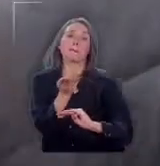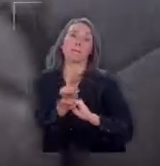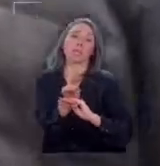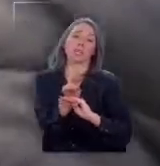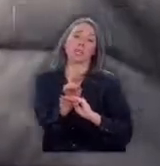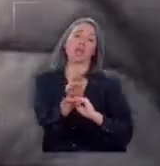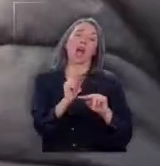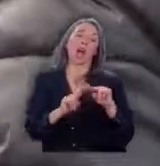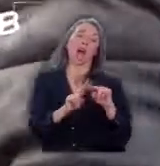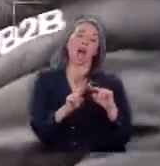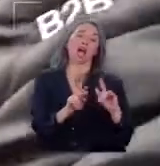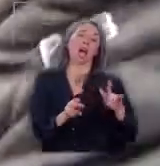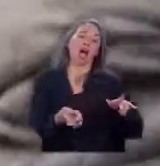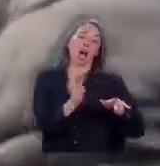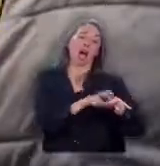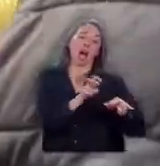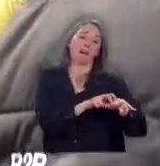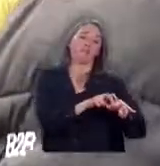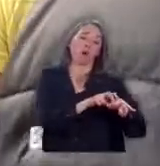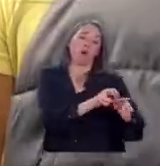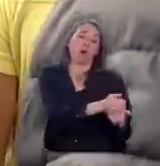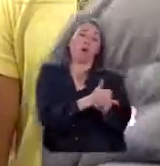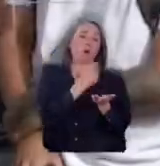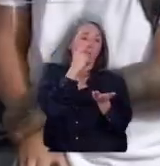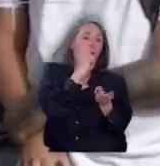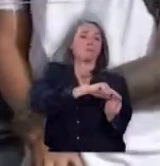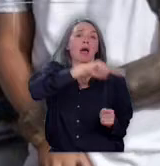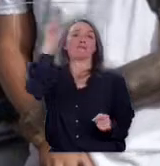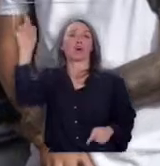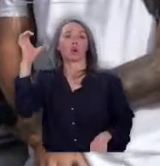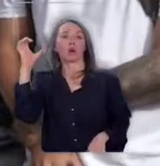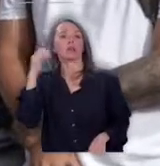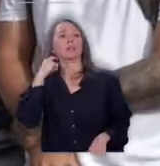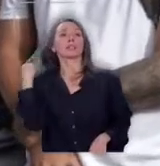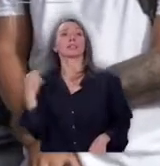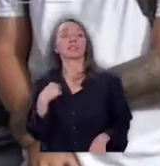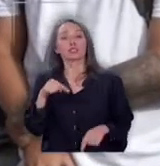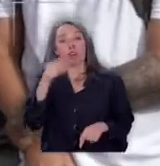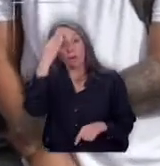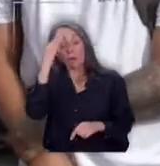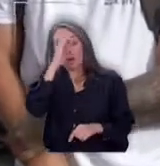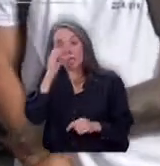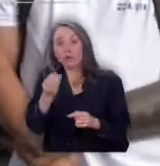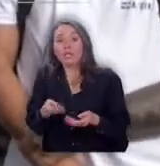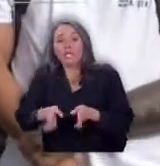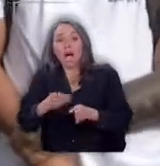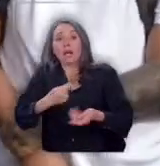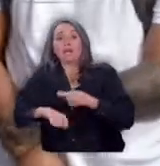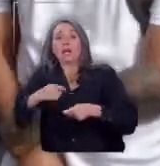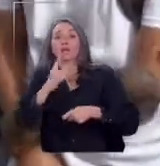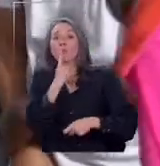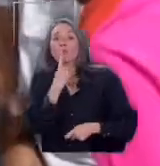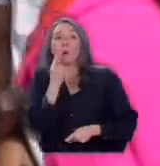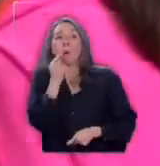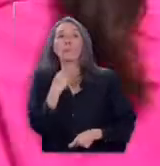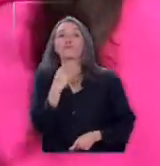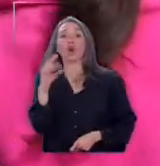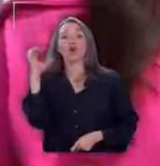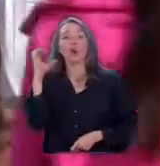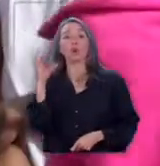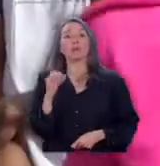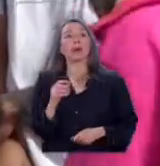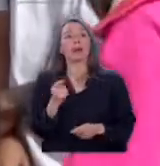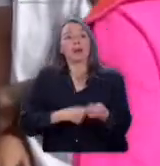vuelo humanitario para retornar a Colombia eh Me la rebuscado estos días vendiendo duces en la calle no ha sido